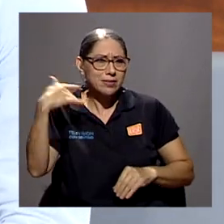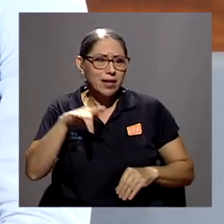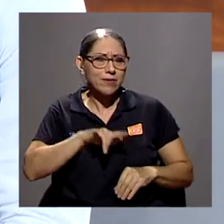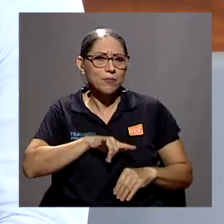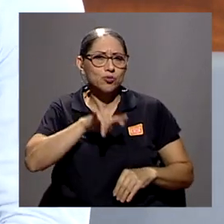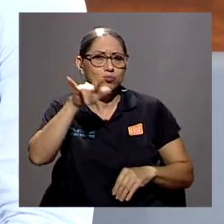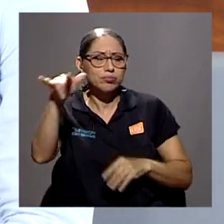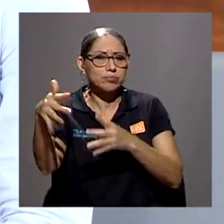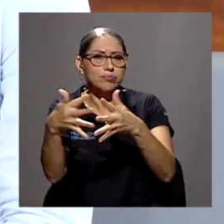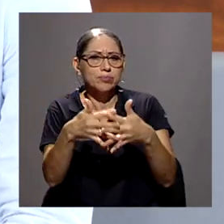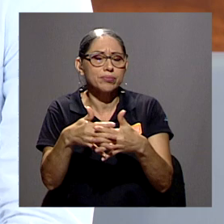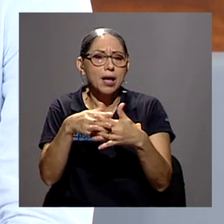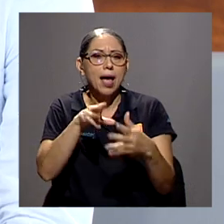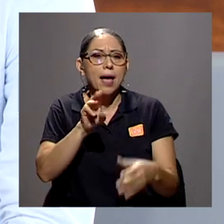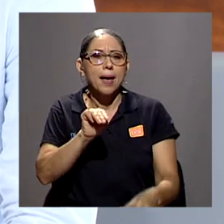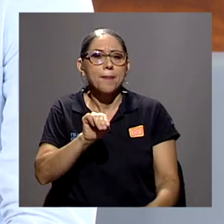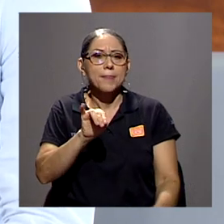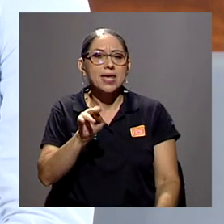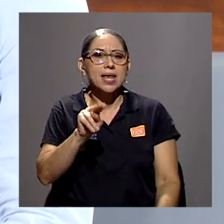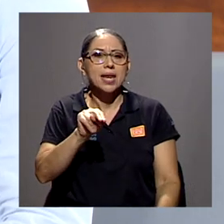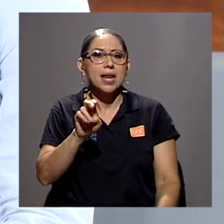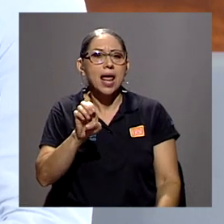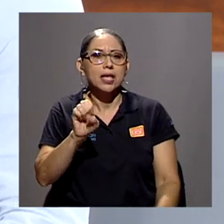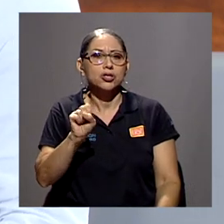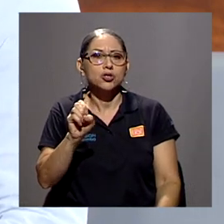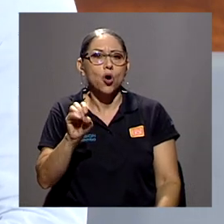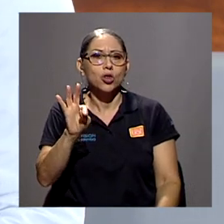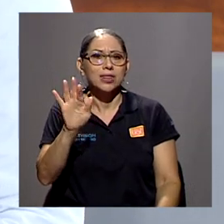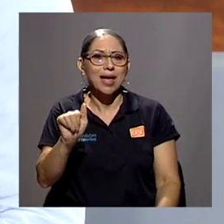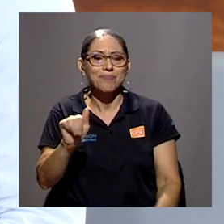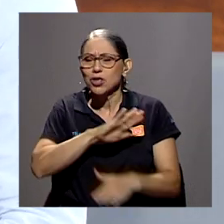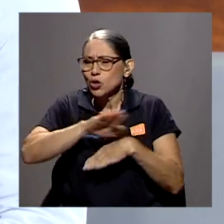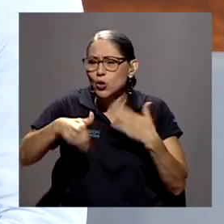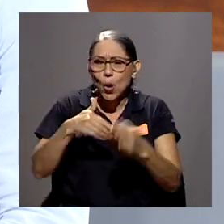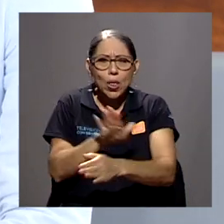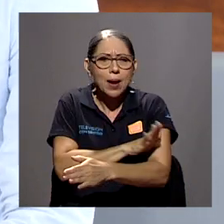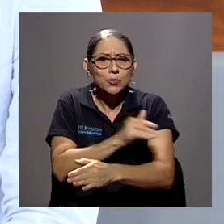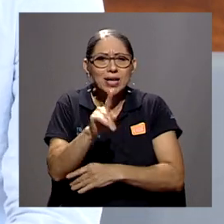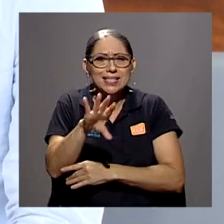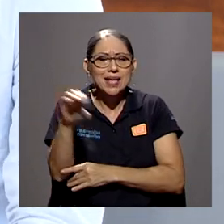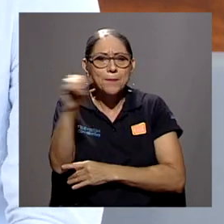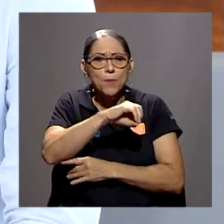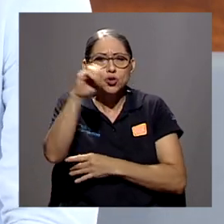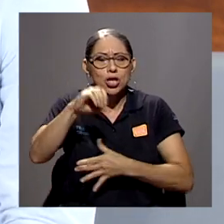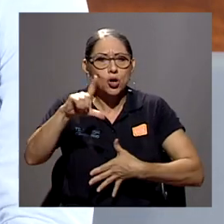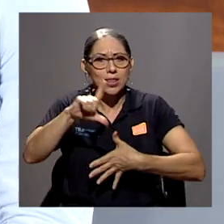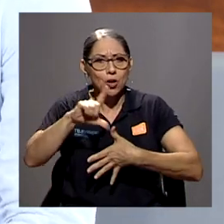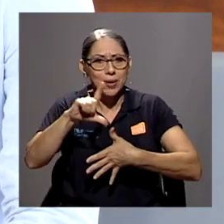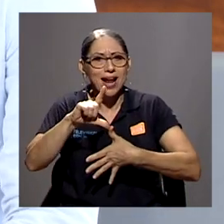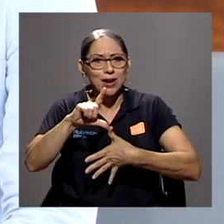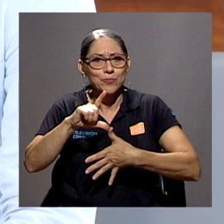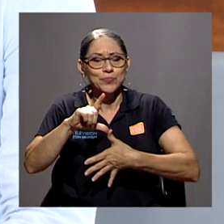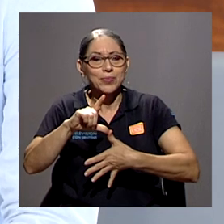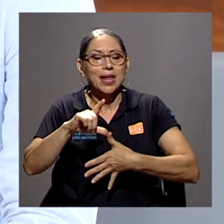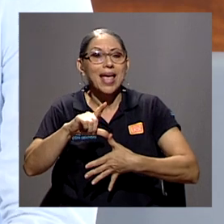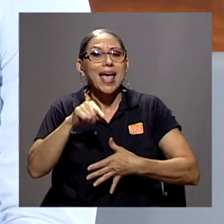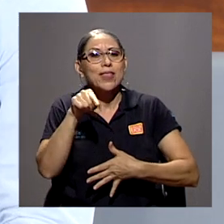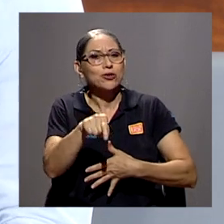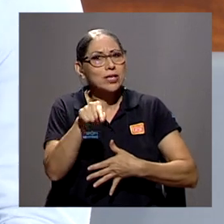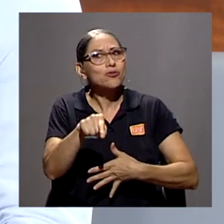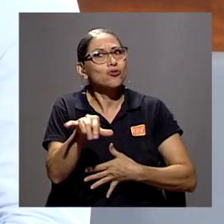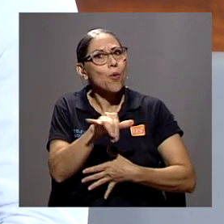donde el repertorio acabamos de ahora 100% latinoamericano entonces creo que también es como parte es una